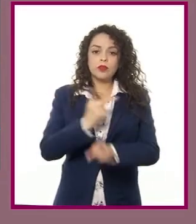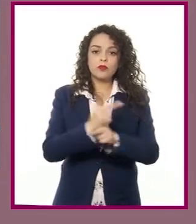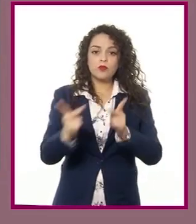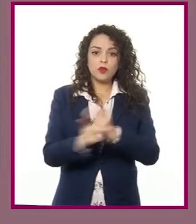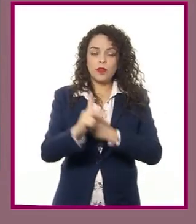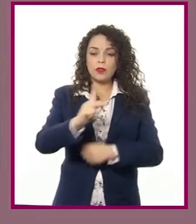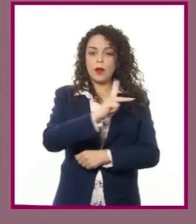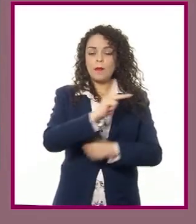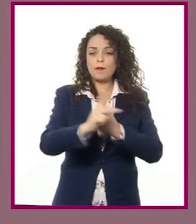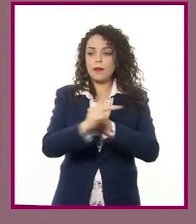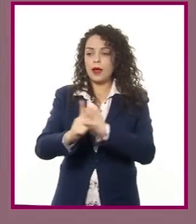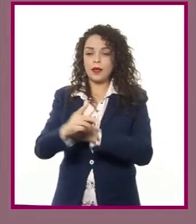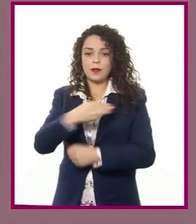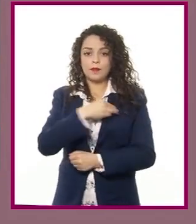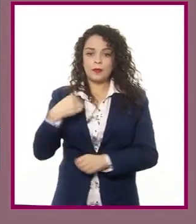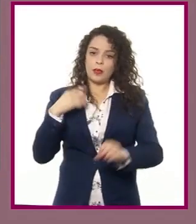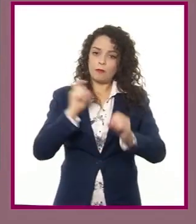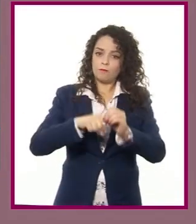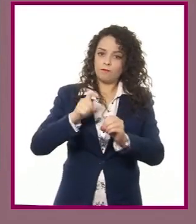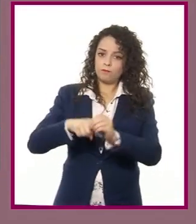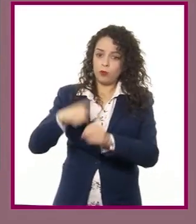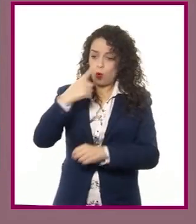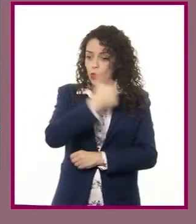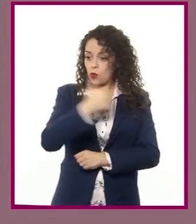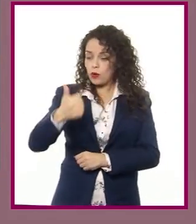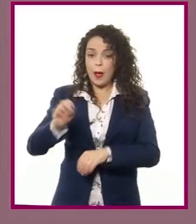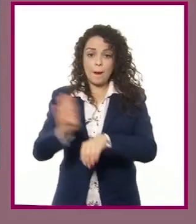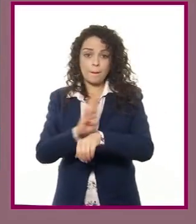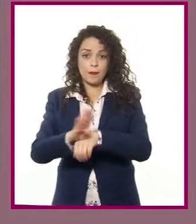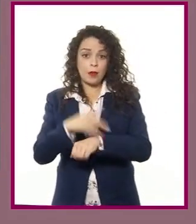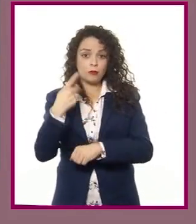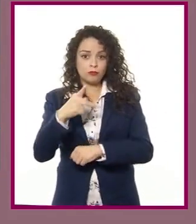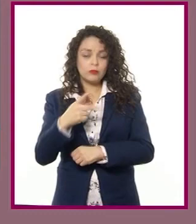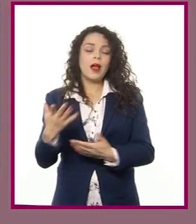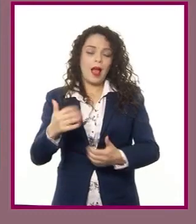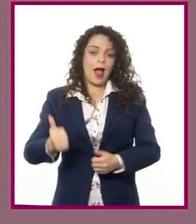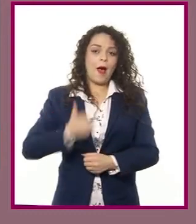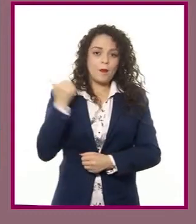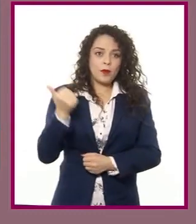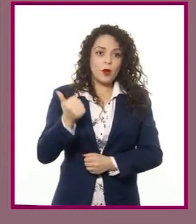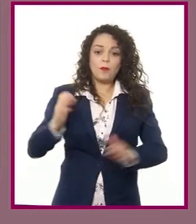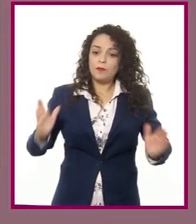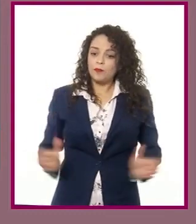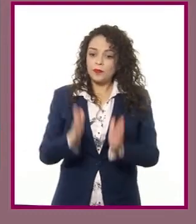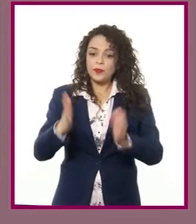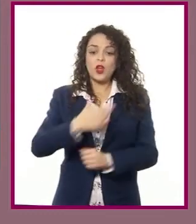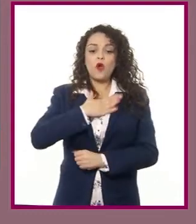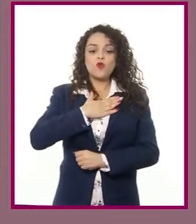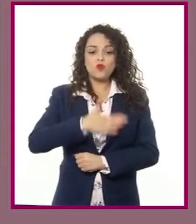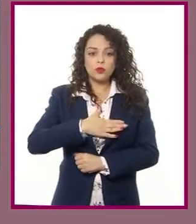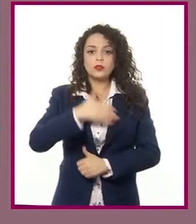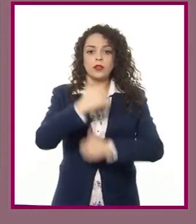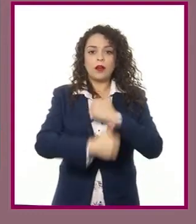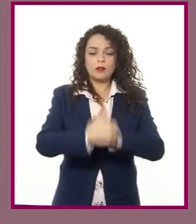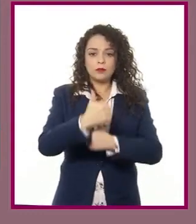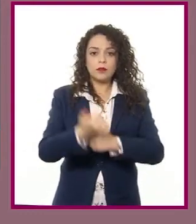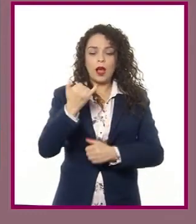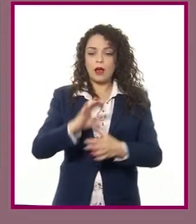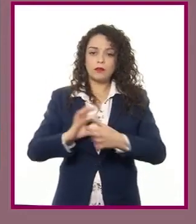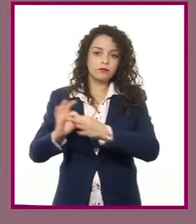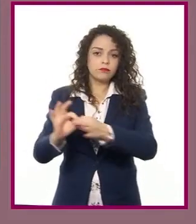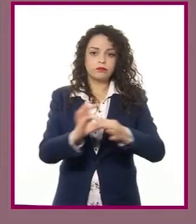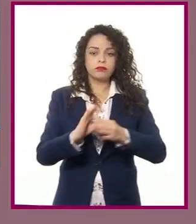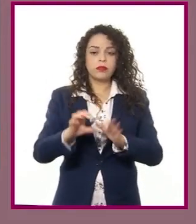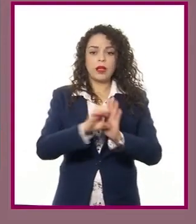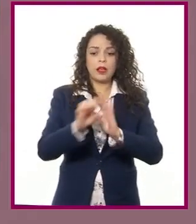miembros, aprovechan las ventajas de cada uno, promueven una competencia justa y fomentan la cooperación, como el caso del